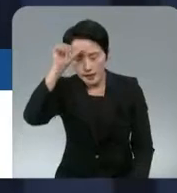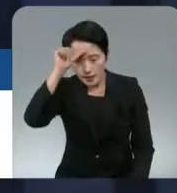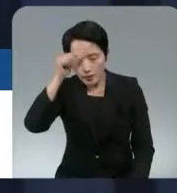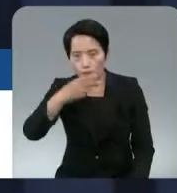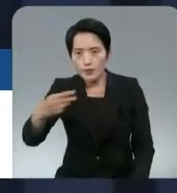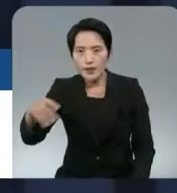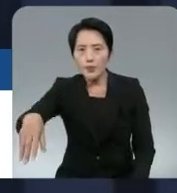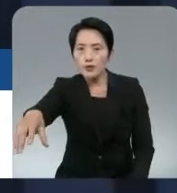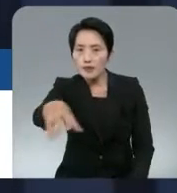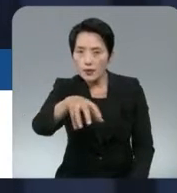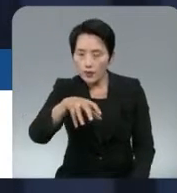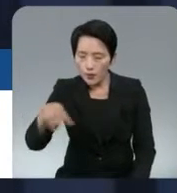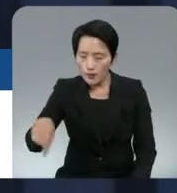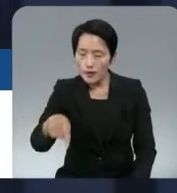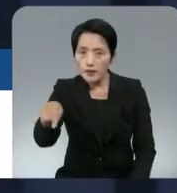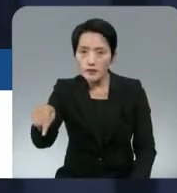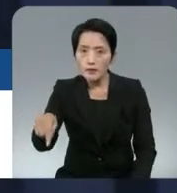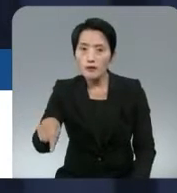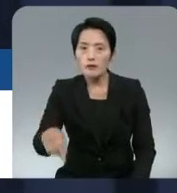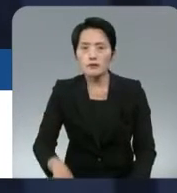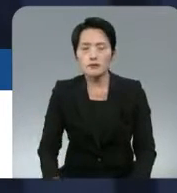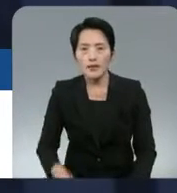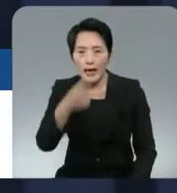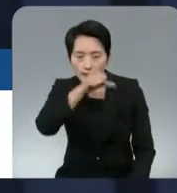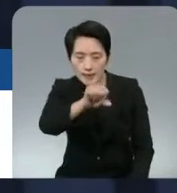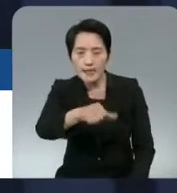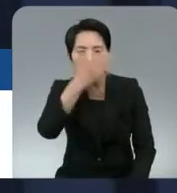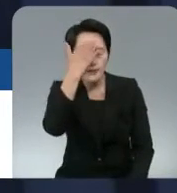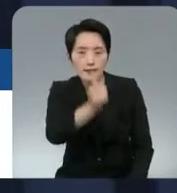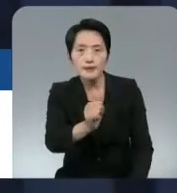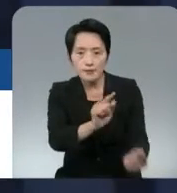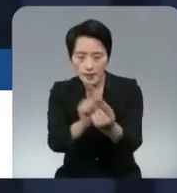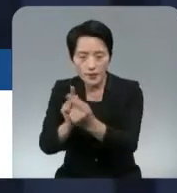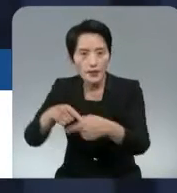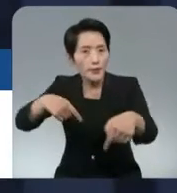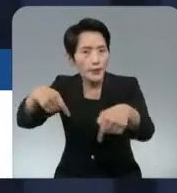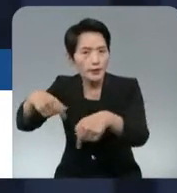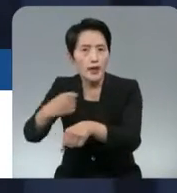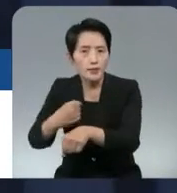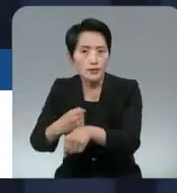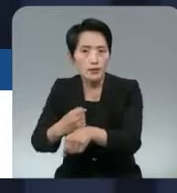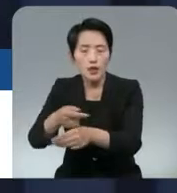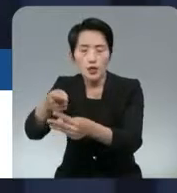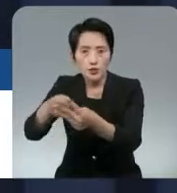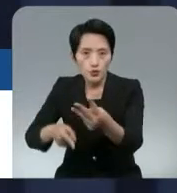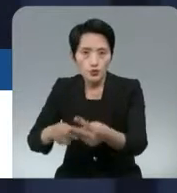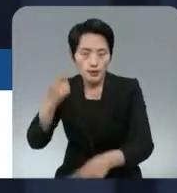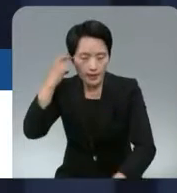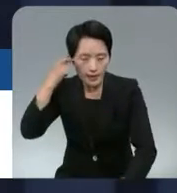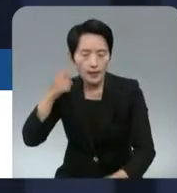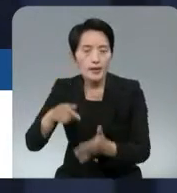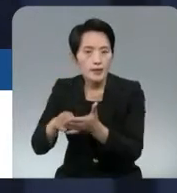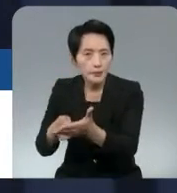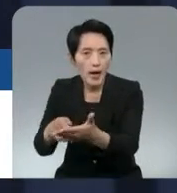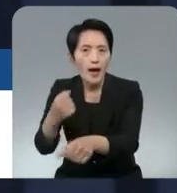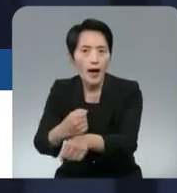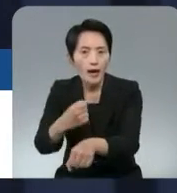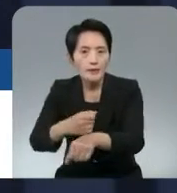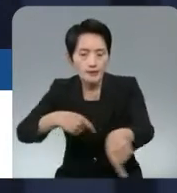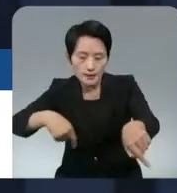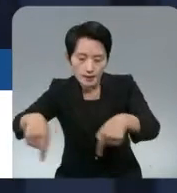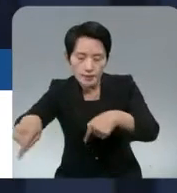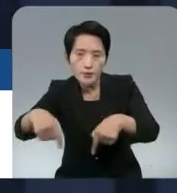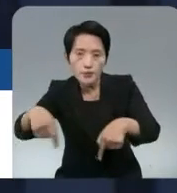países del sudeste asiático y la nueva estrategia de seúl sobre lindo Pacífico tras finalizar su agenda en Camboya el presidente